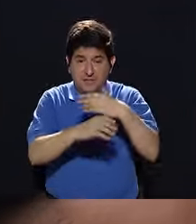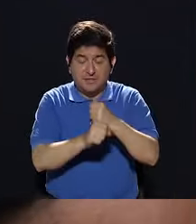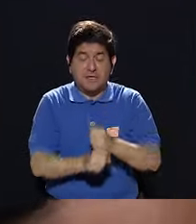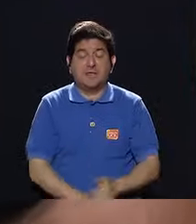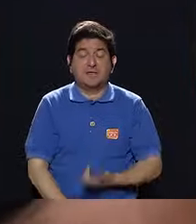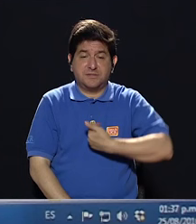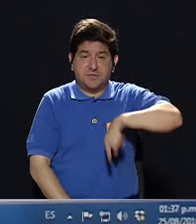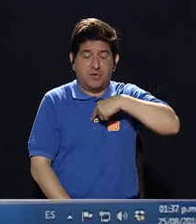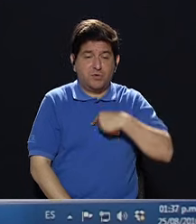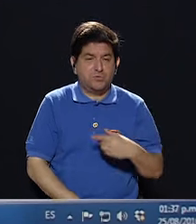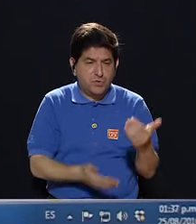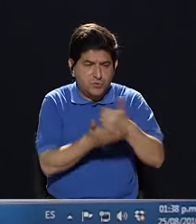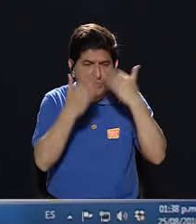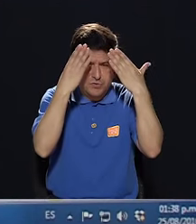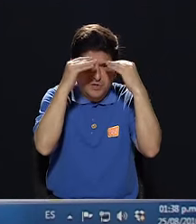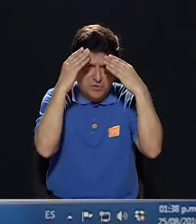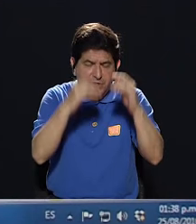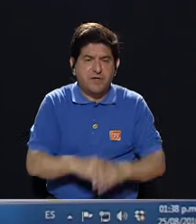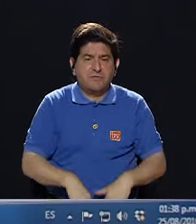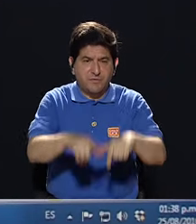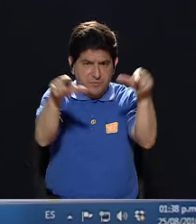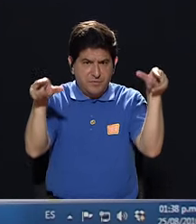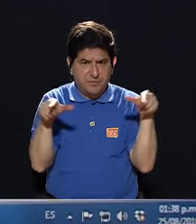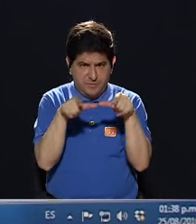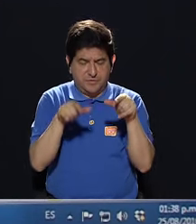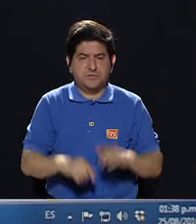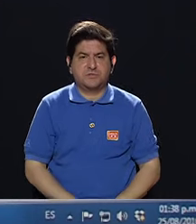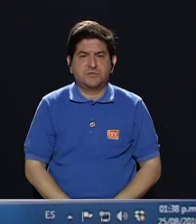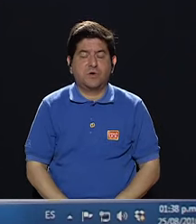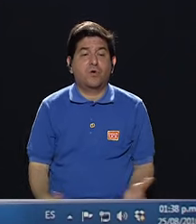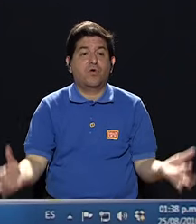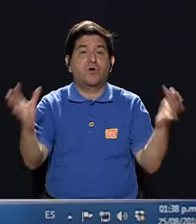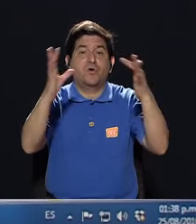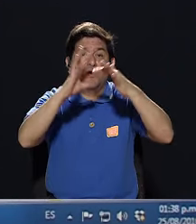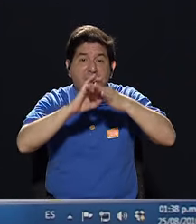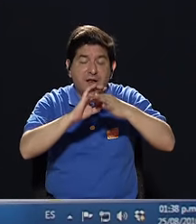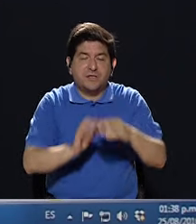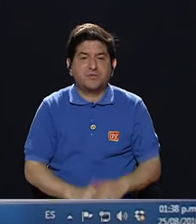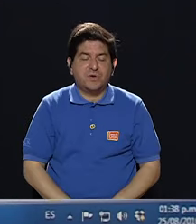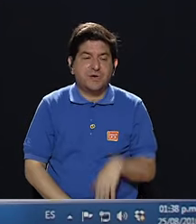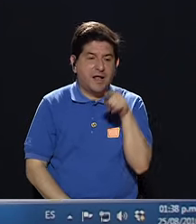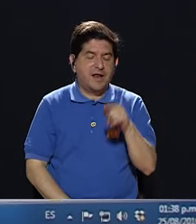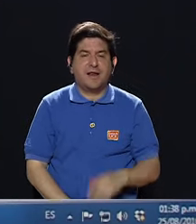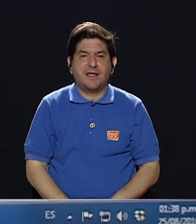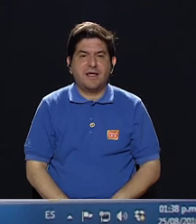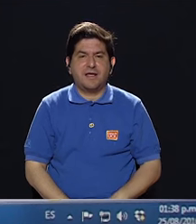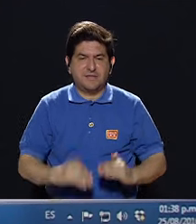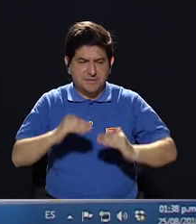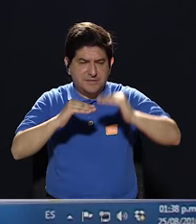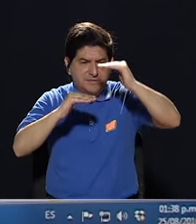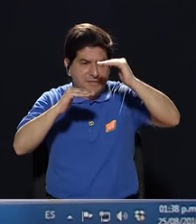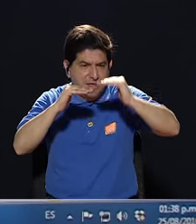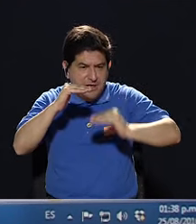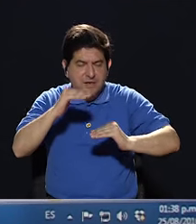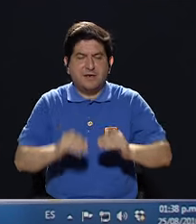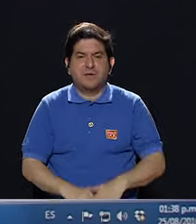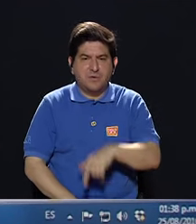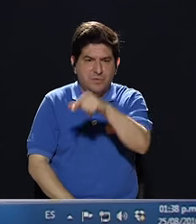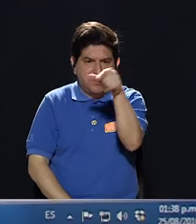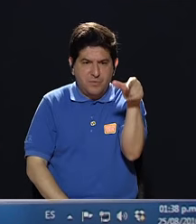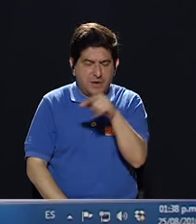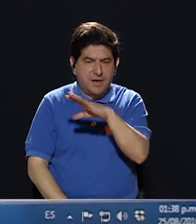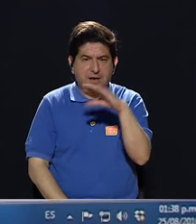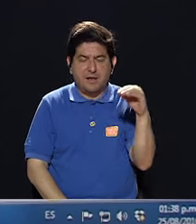descarga. Esta curva se construye con los aforos que hacemos en el campo y